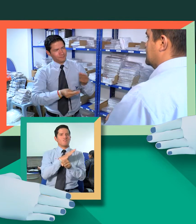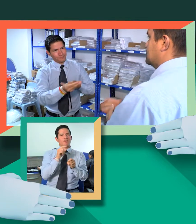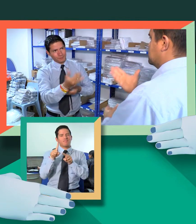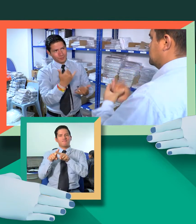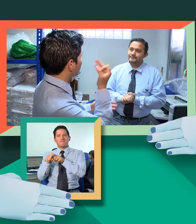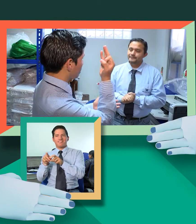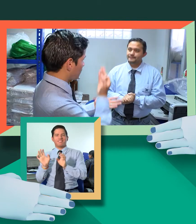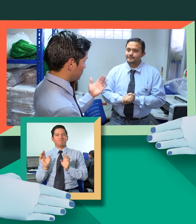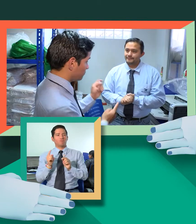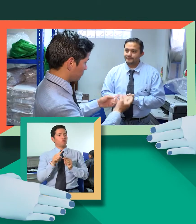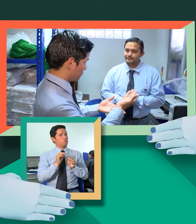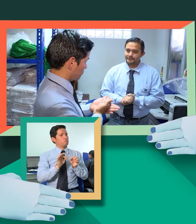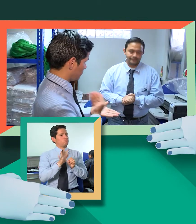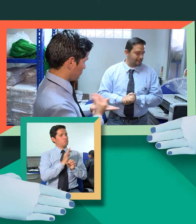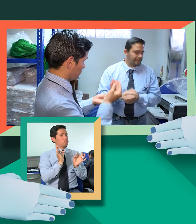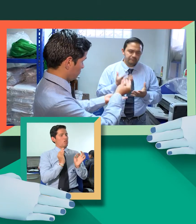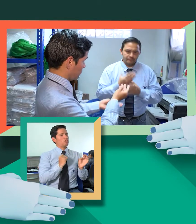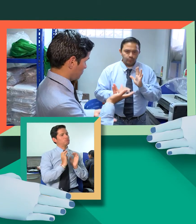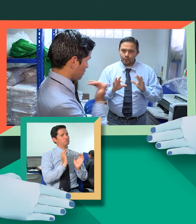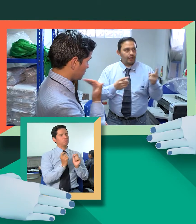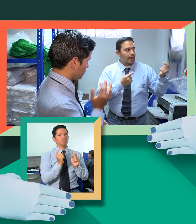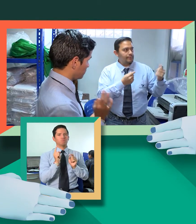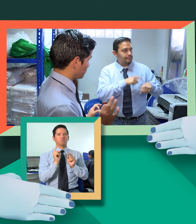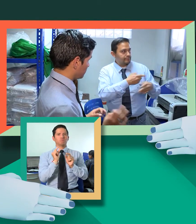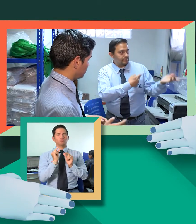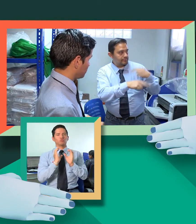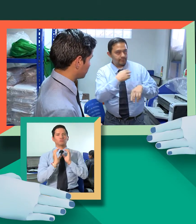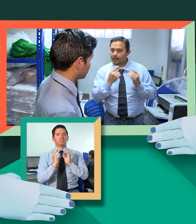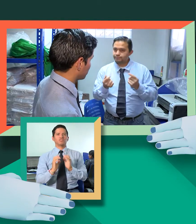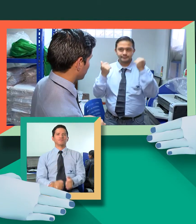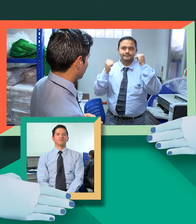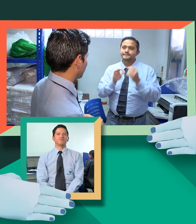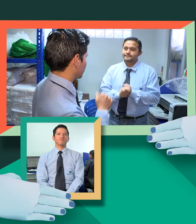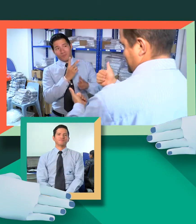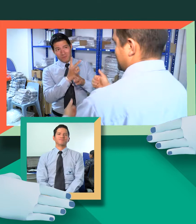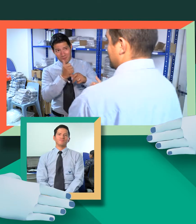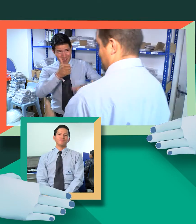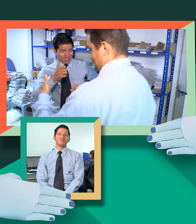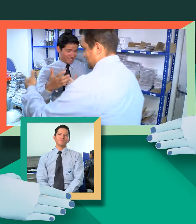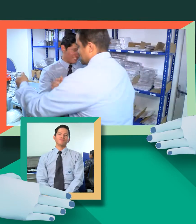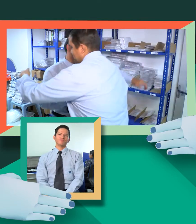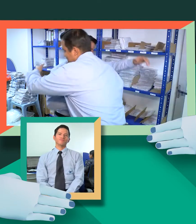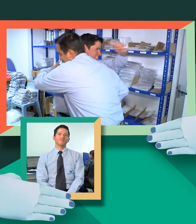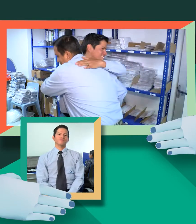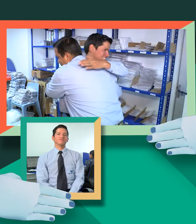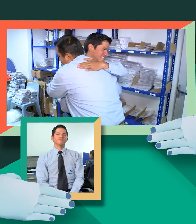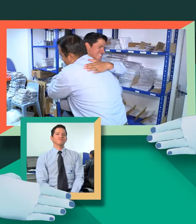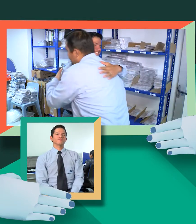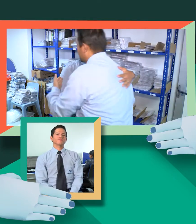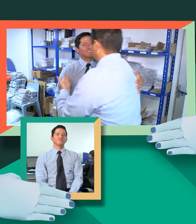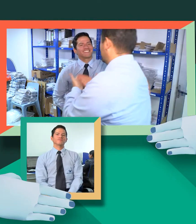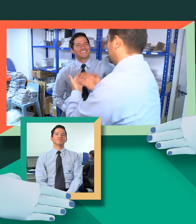es mi objetivo. Enseñarles para crear un ambiente cómodo de trabajo y podernos comunicar fácilmente.